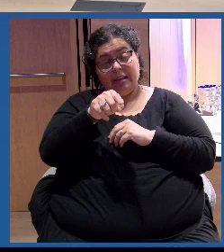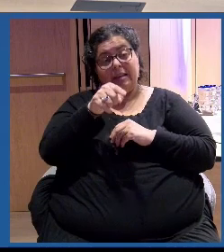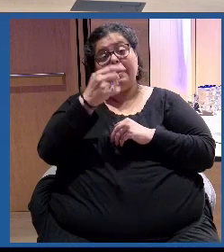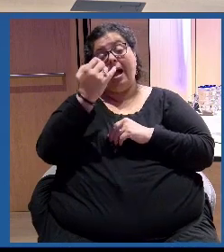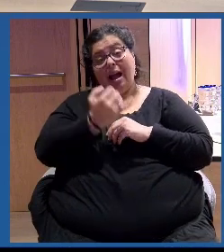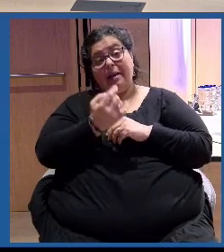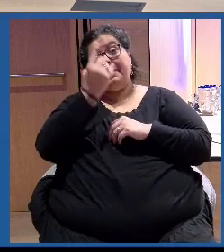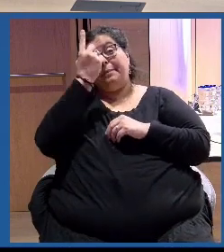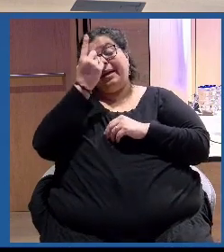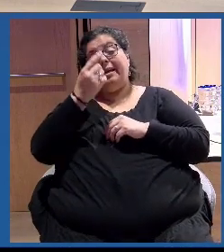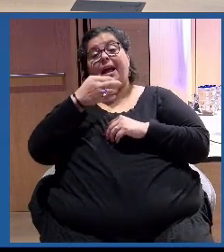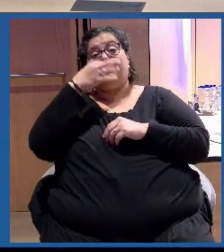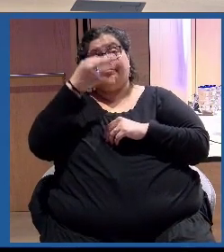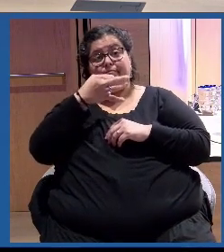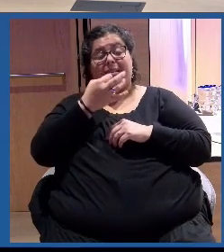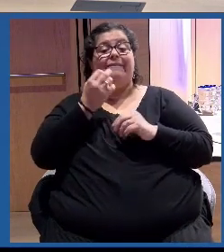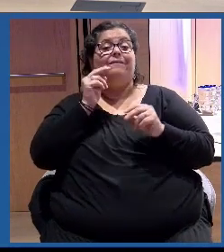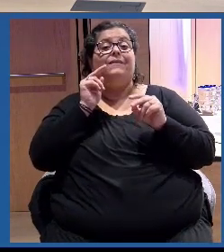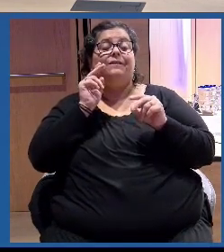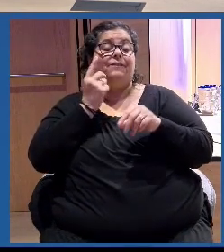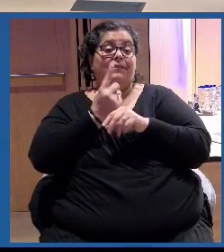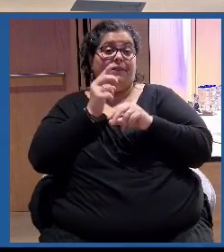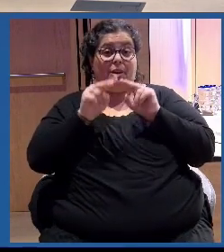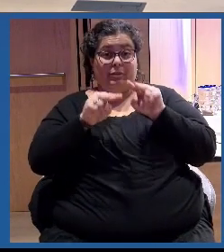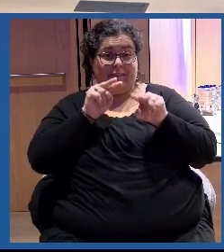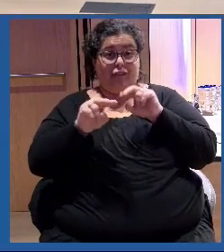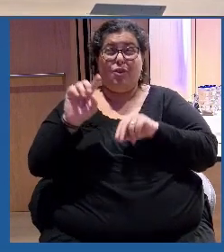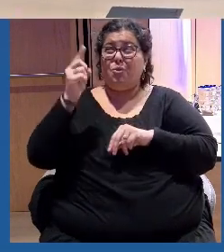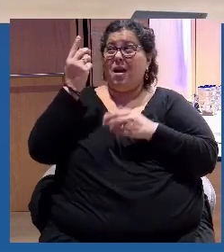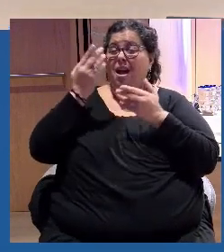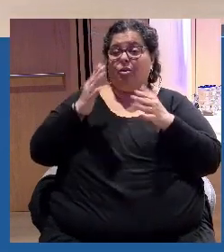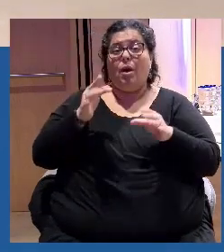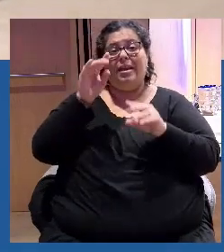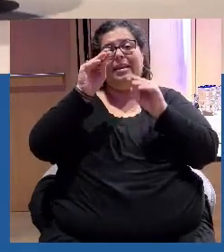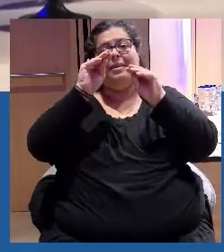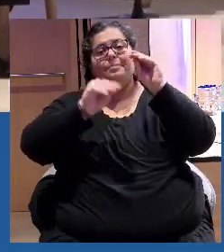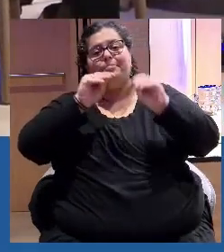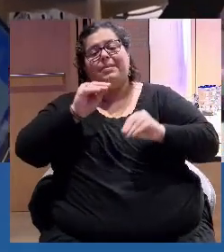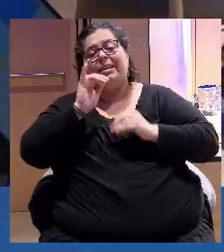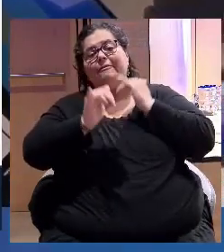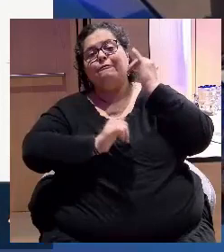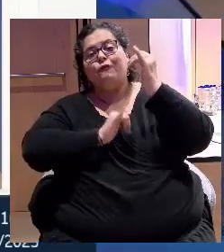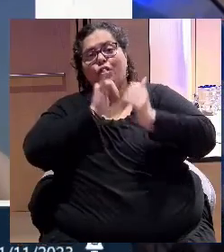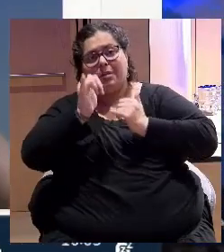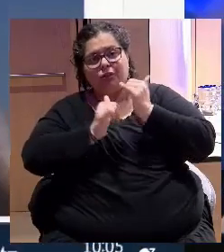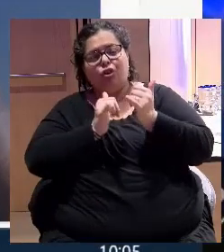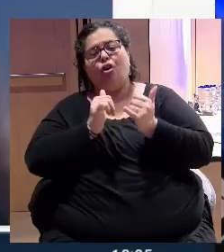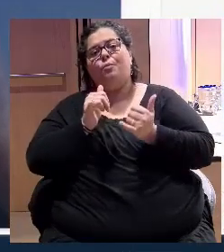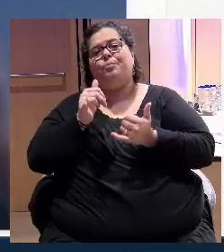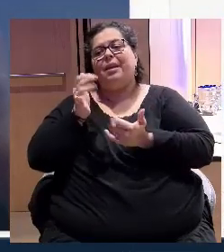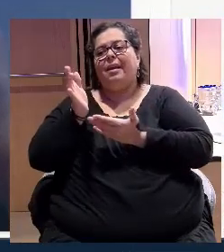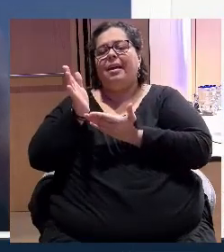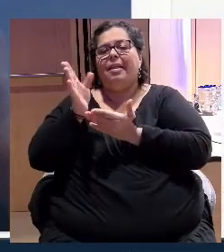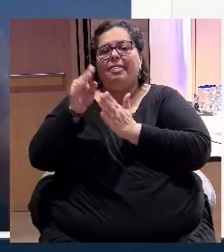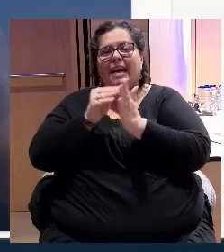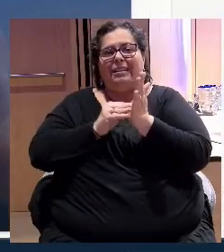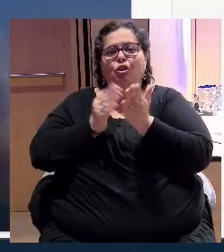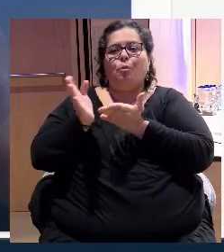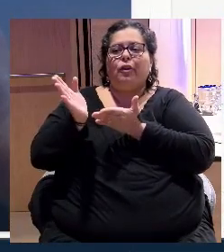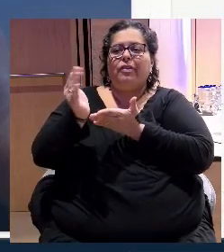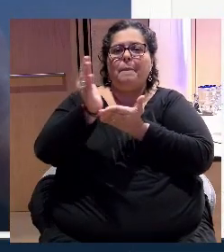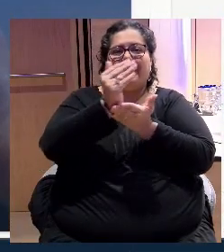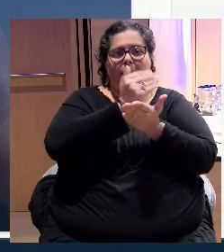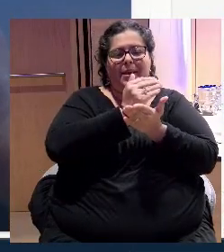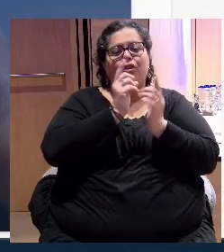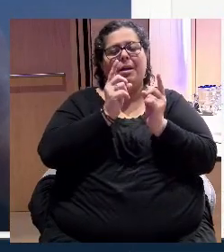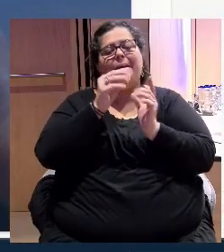la primera versión del observatorio. ¿Qué tenemos? Información general y datos por departamento, datos abiertos